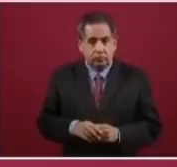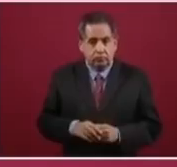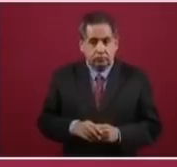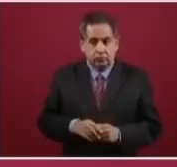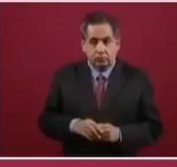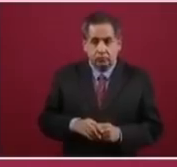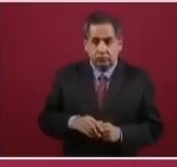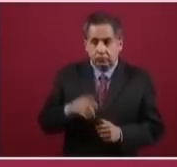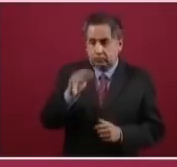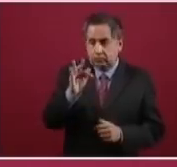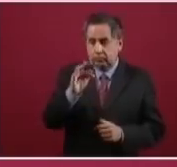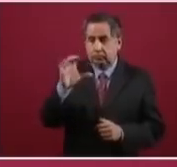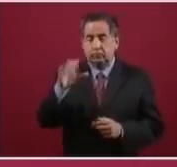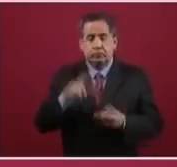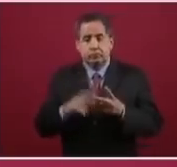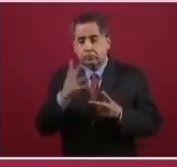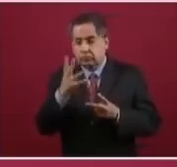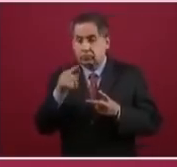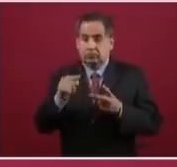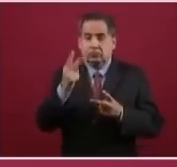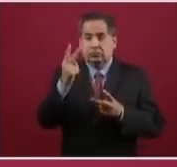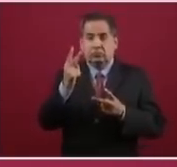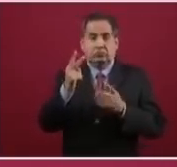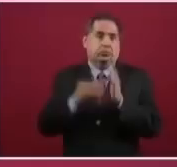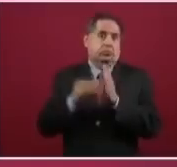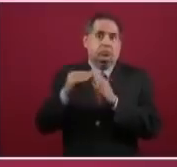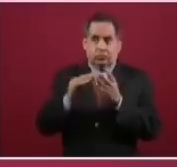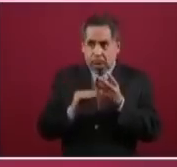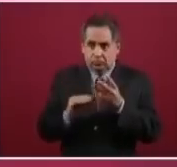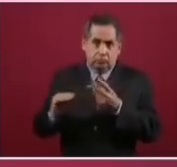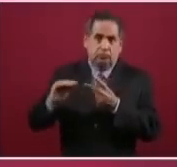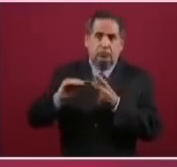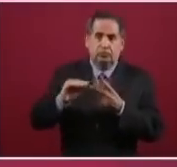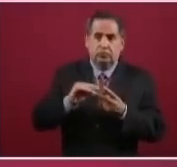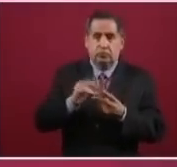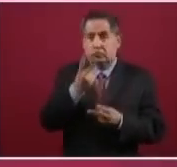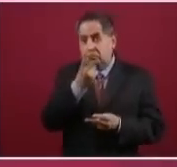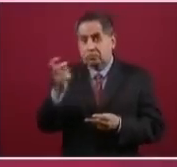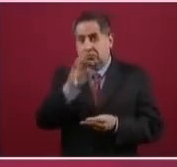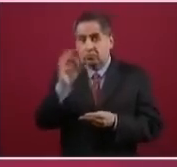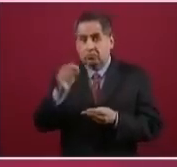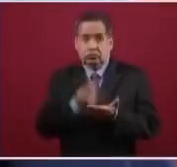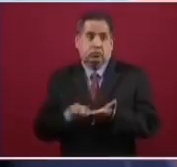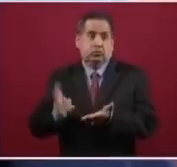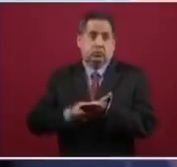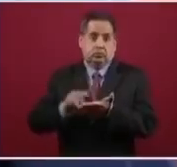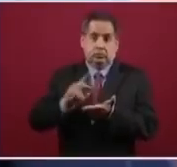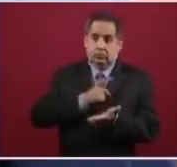calderón aumentó a 5.2 más del 200%